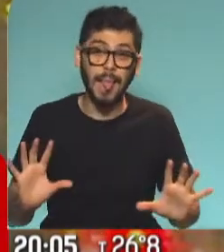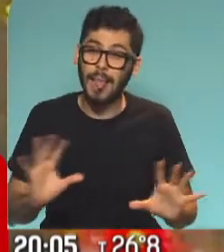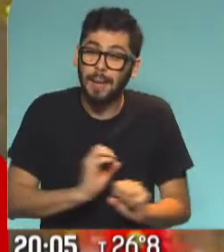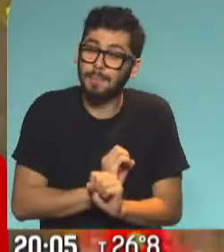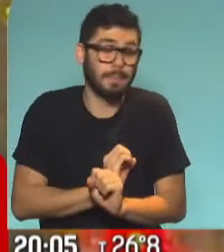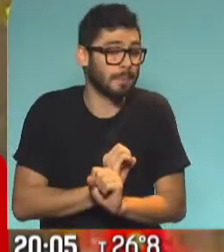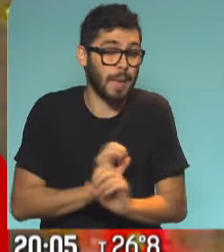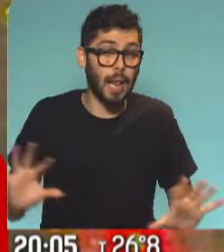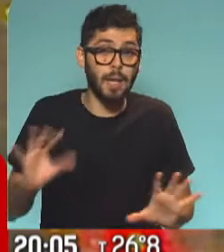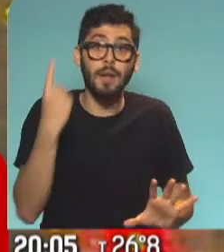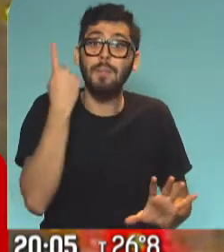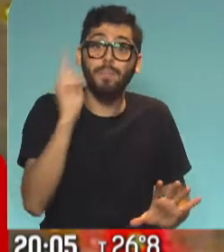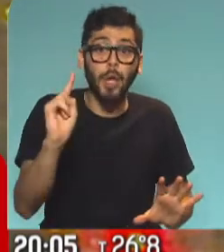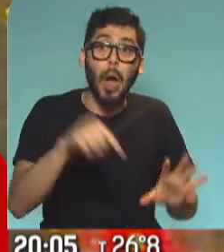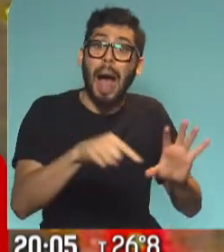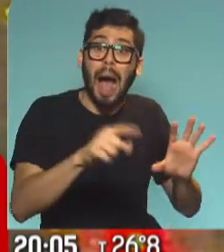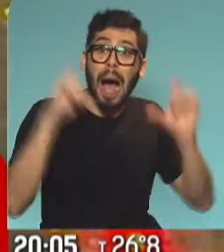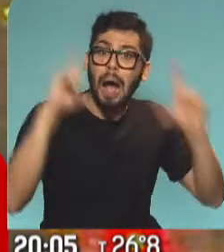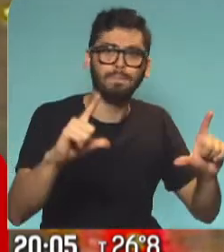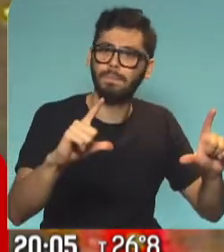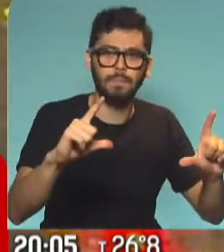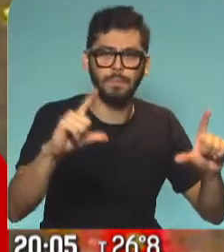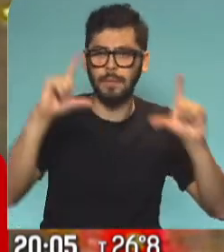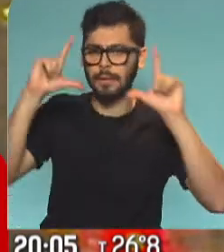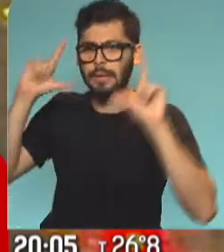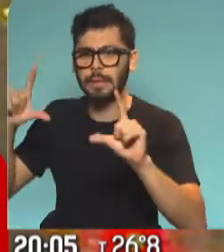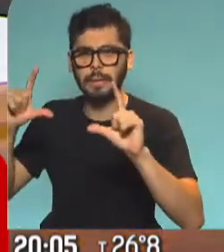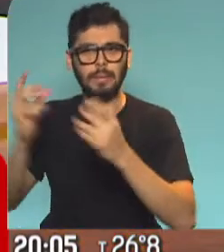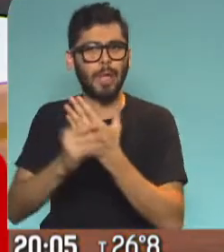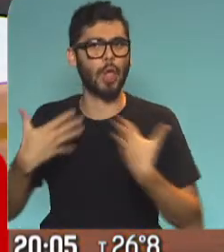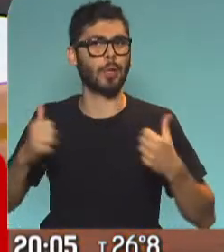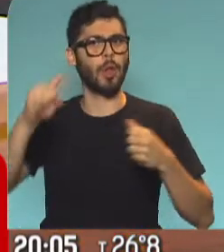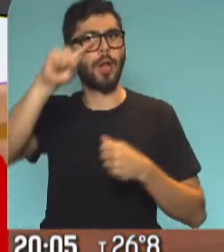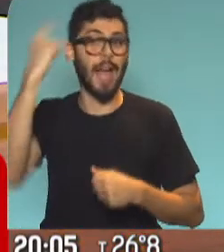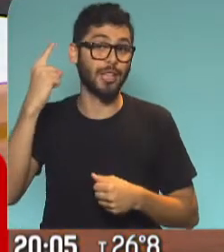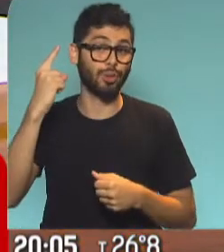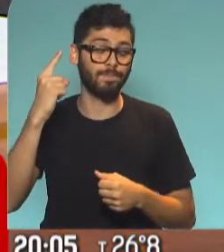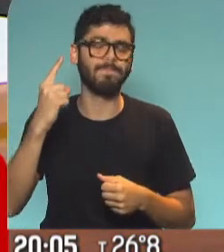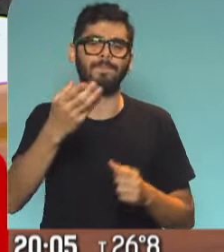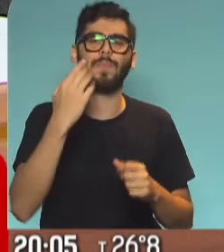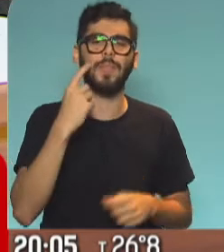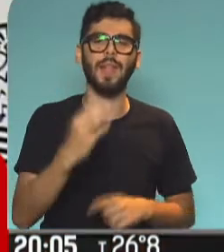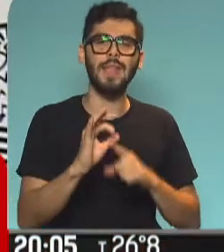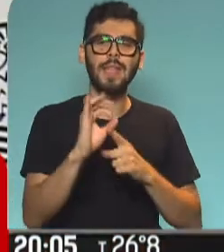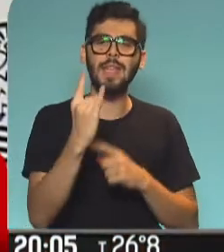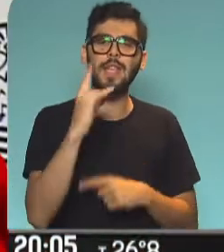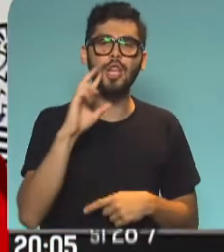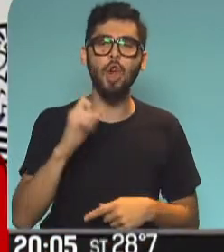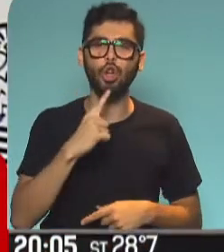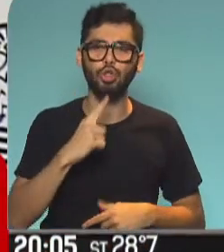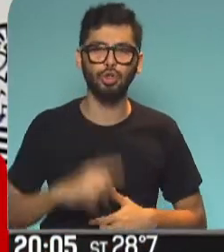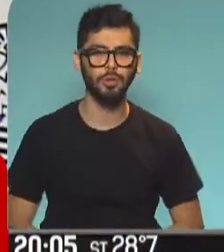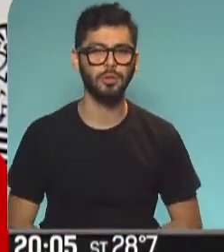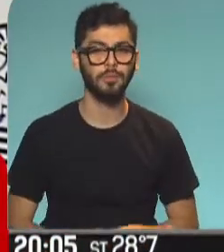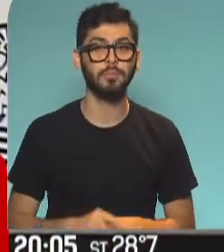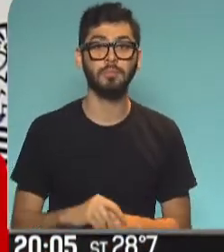embargo, terminamos hablando de lo que pasó en el Ministerio de Salud, pero de la Nación. Fernán Quirós hoy decía lo siguiente. Ya las autoridades nacionales